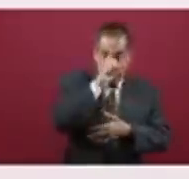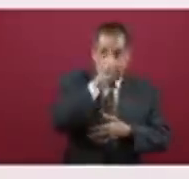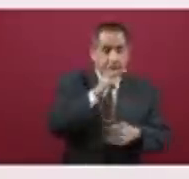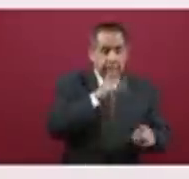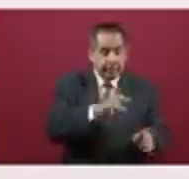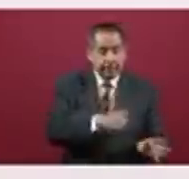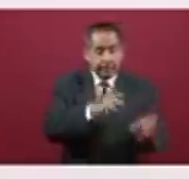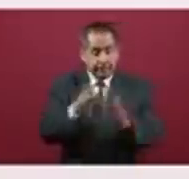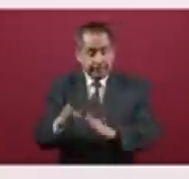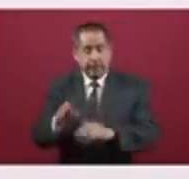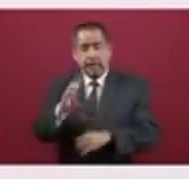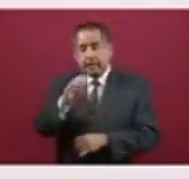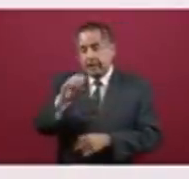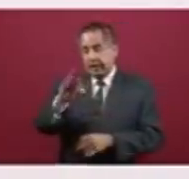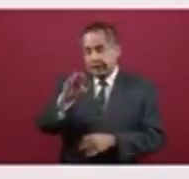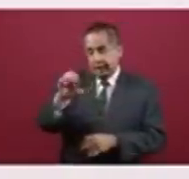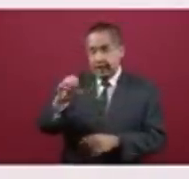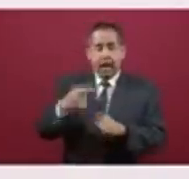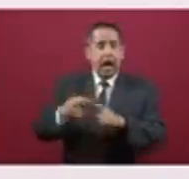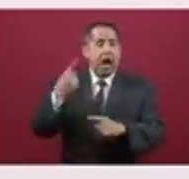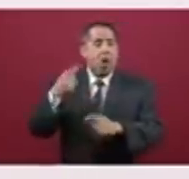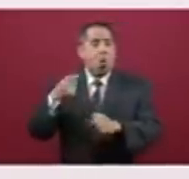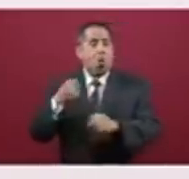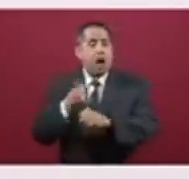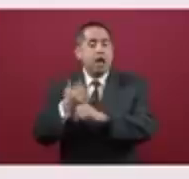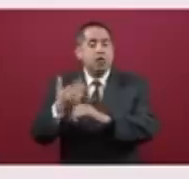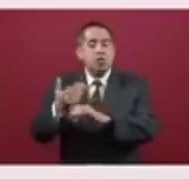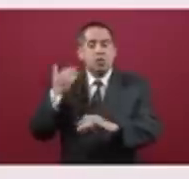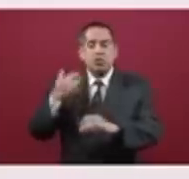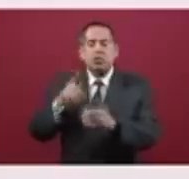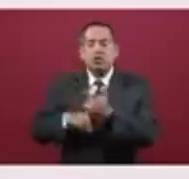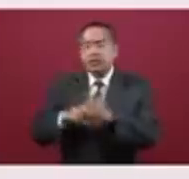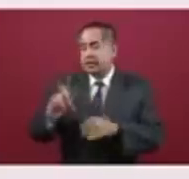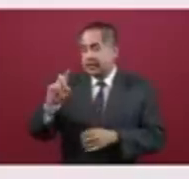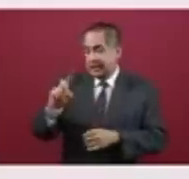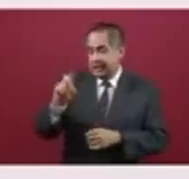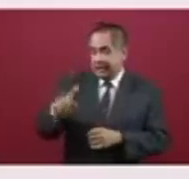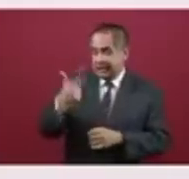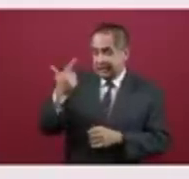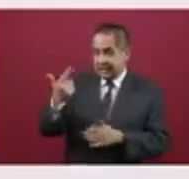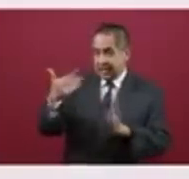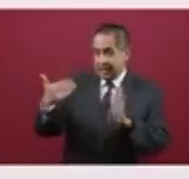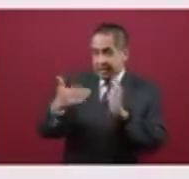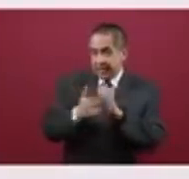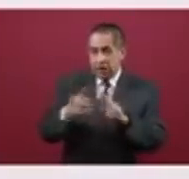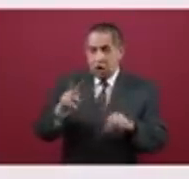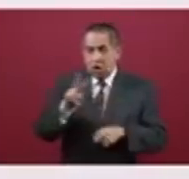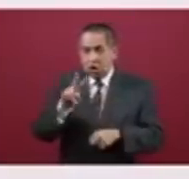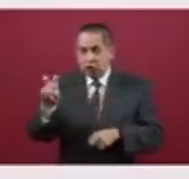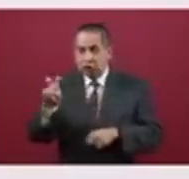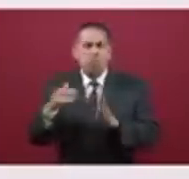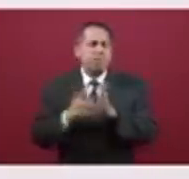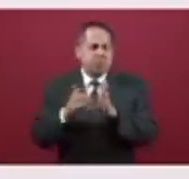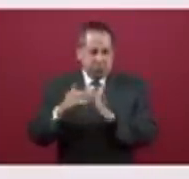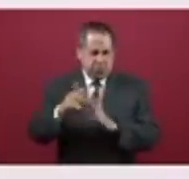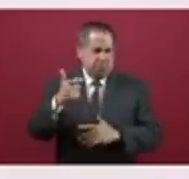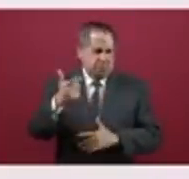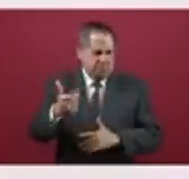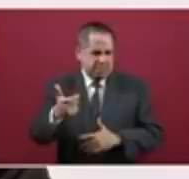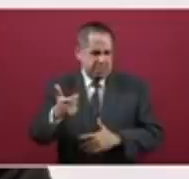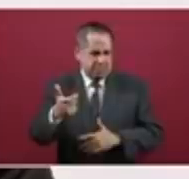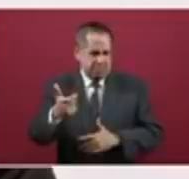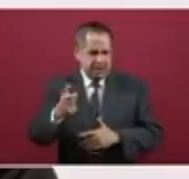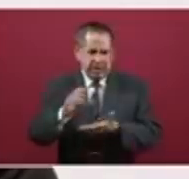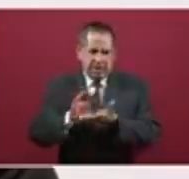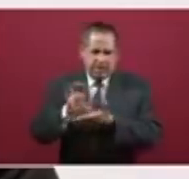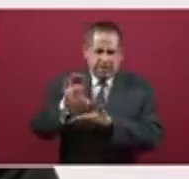electricidad ejerció el año pasado 37 mil 200 millones de pesos de